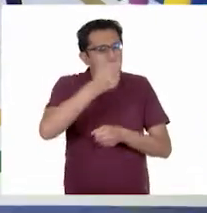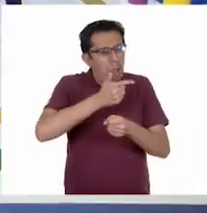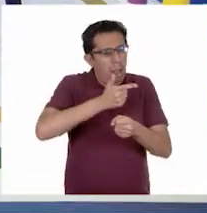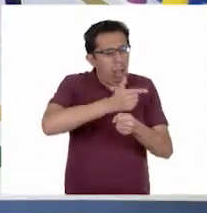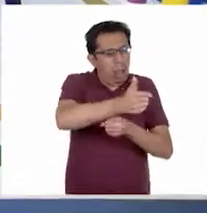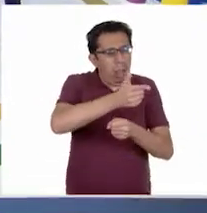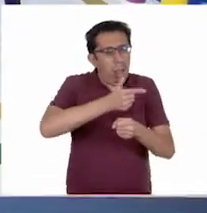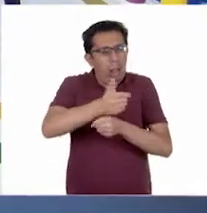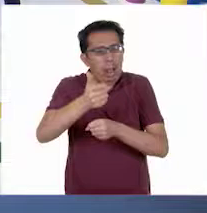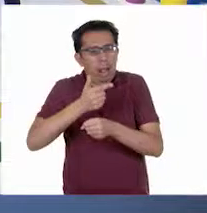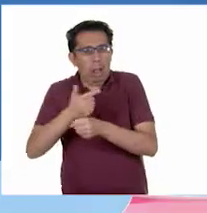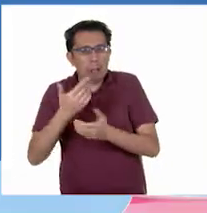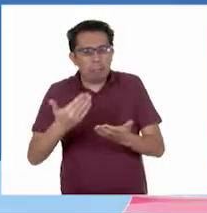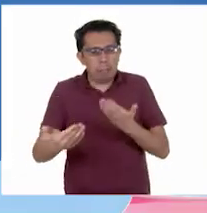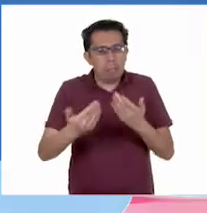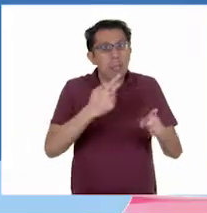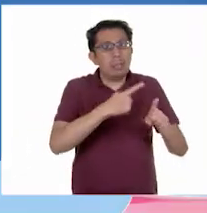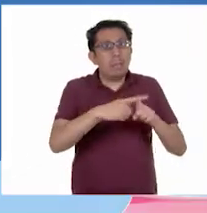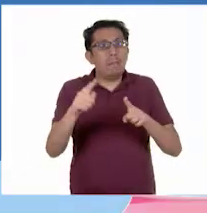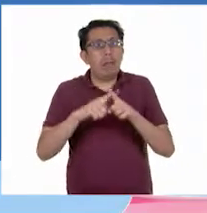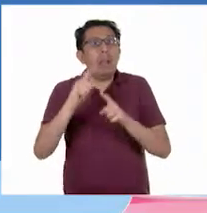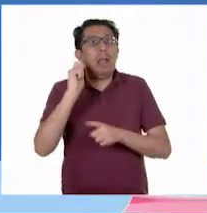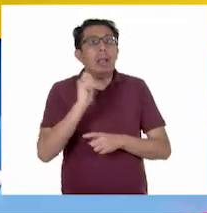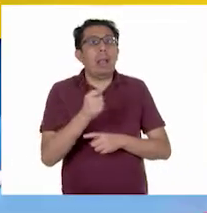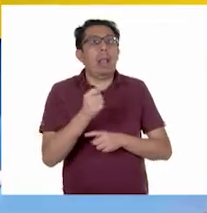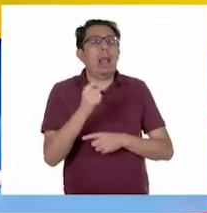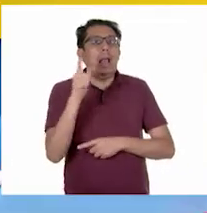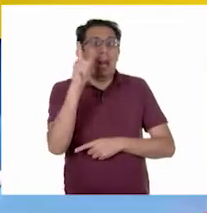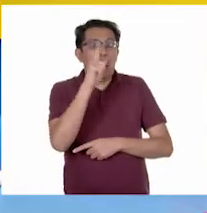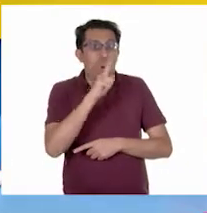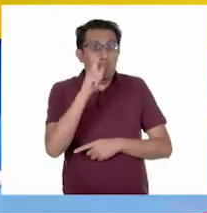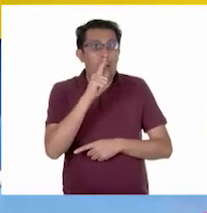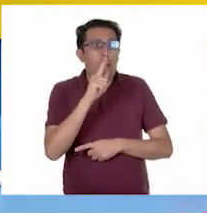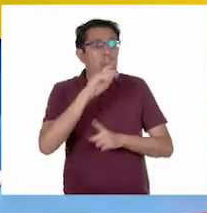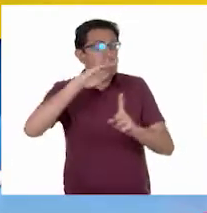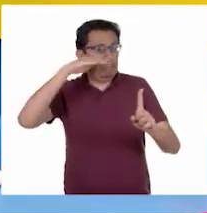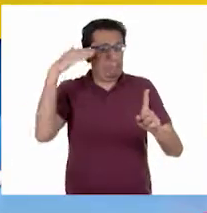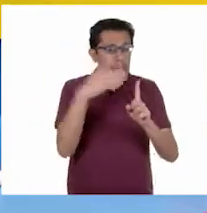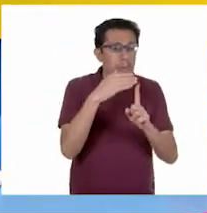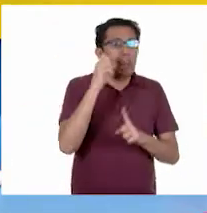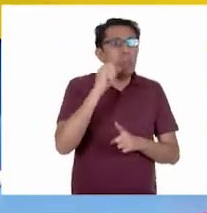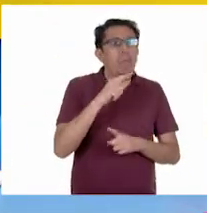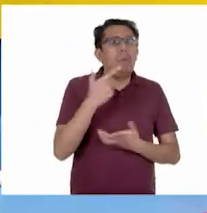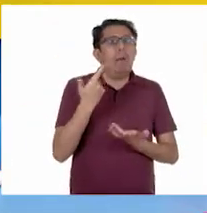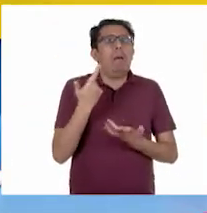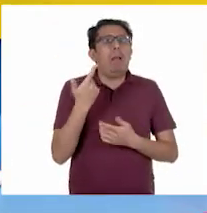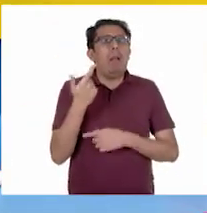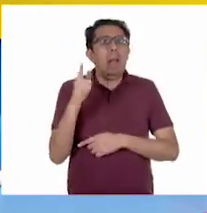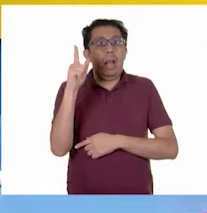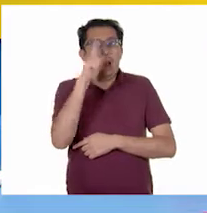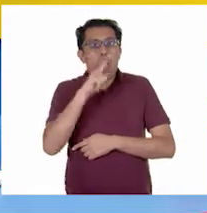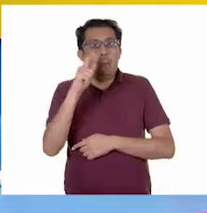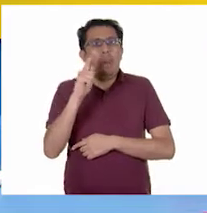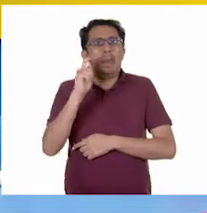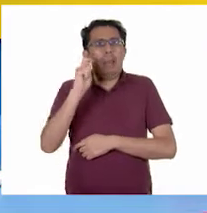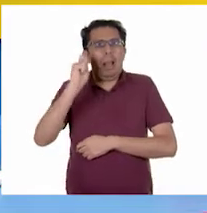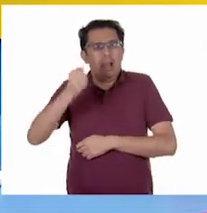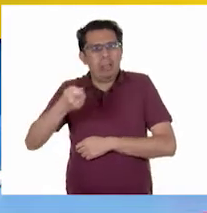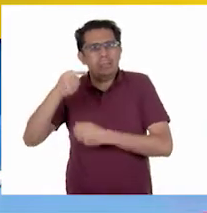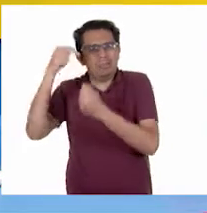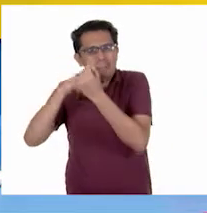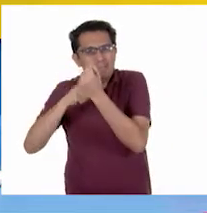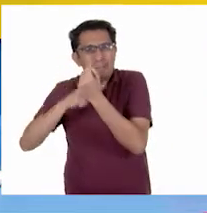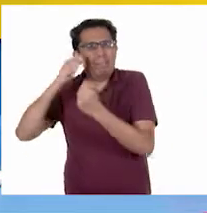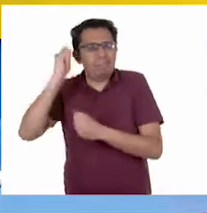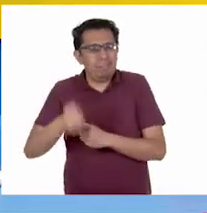las diferencias entre lenguaje literal y lenguaje figurado. Y sobre todo, cómo suele utilizarse en